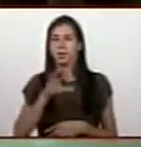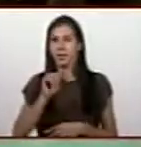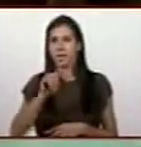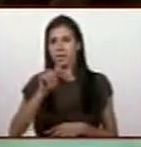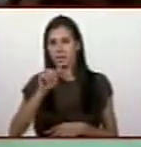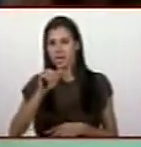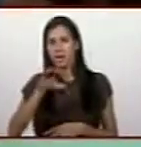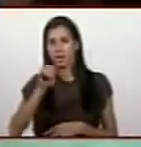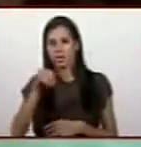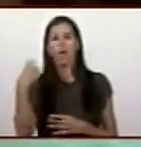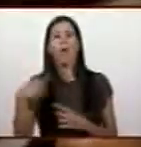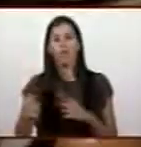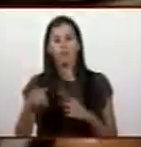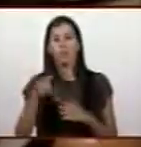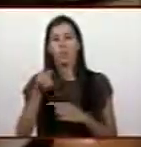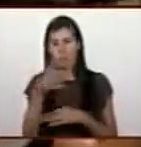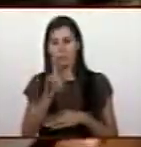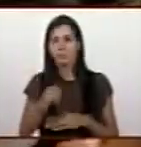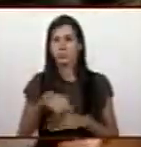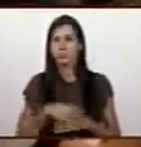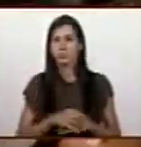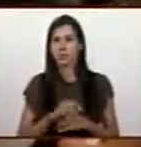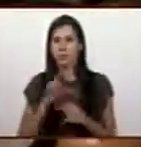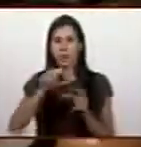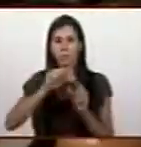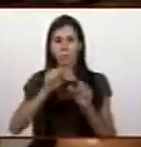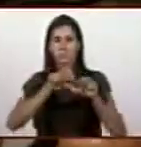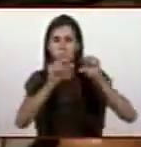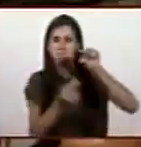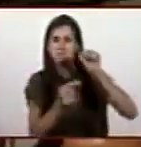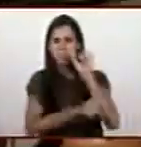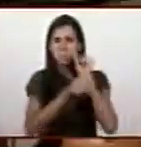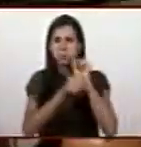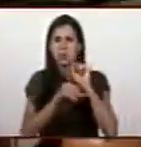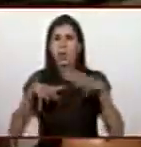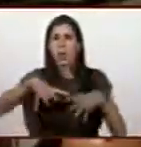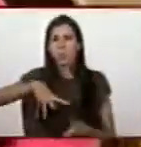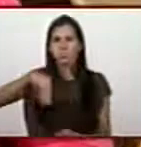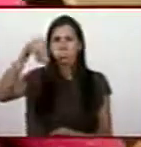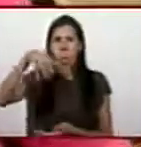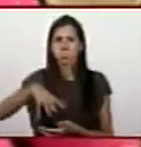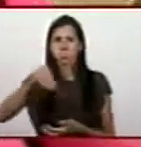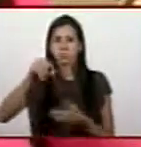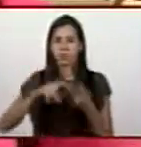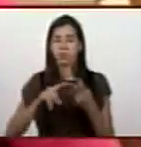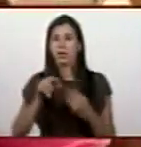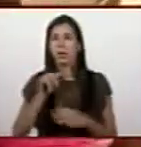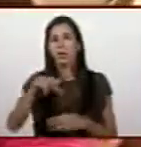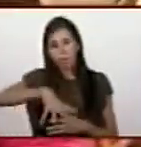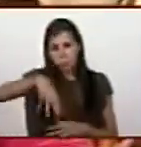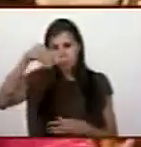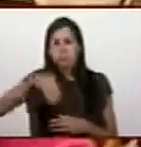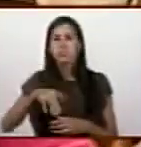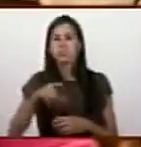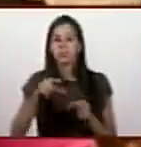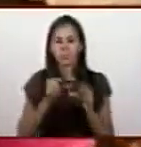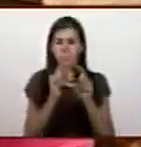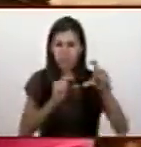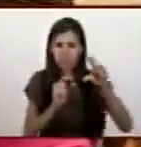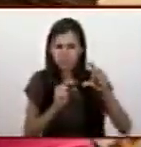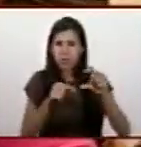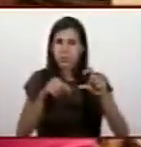cataco y otro pescado más. Compré camarones, pulpo, compramos carites. Pulpo, calamares,